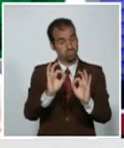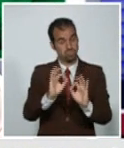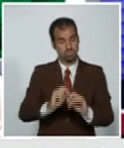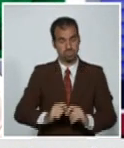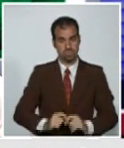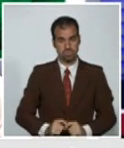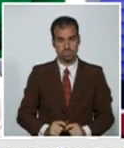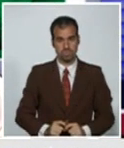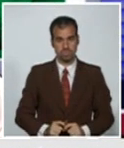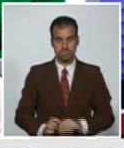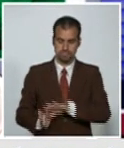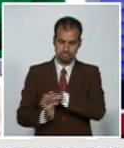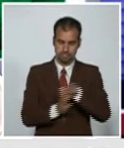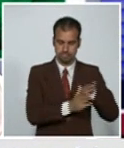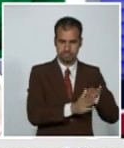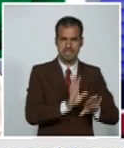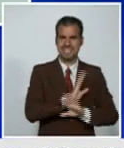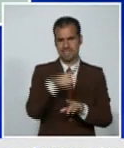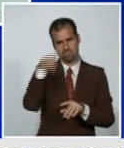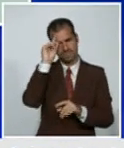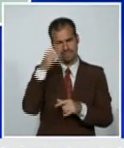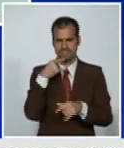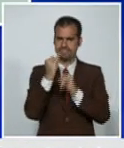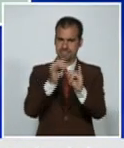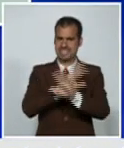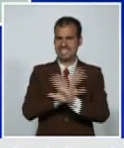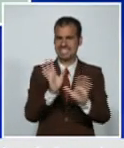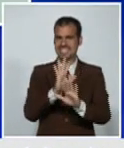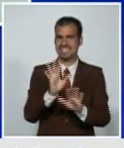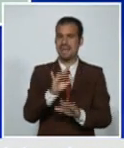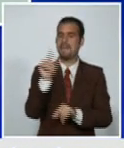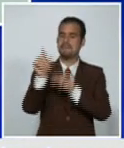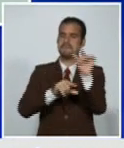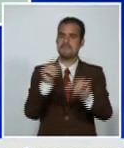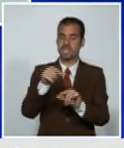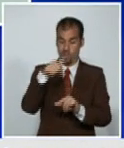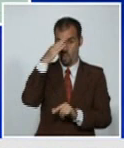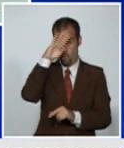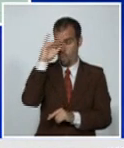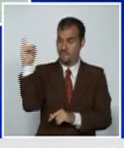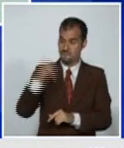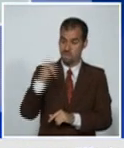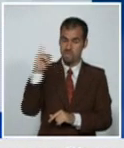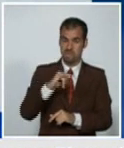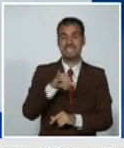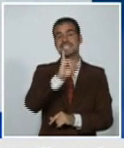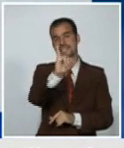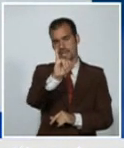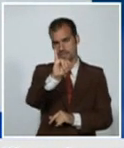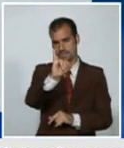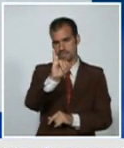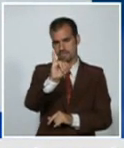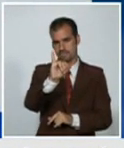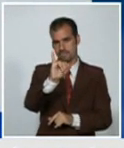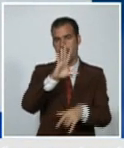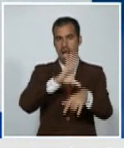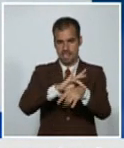Importados, como también dijimos ya, 6 pacientes se diagnosticaron ayer. 2 de La